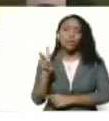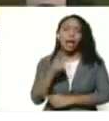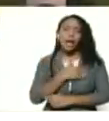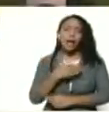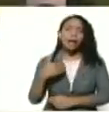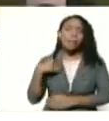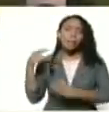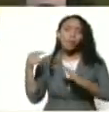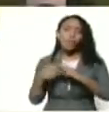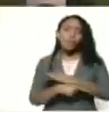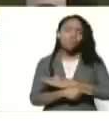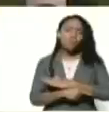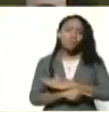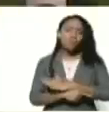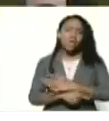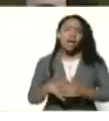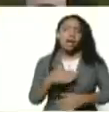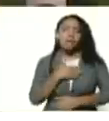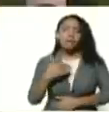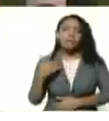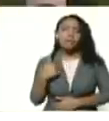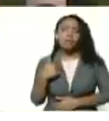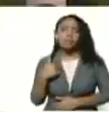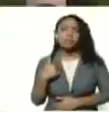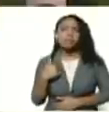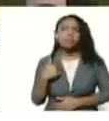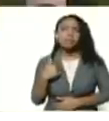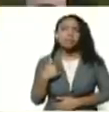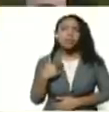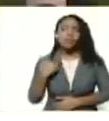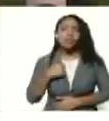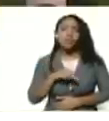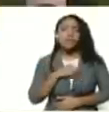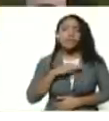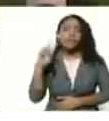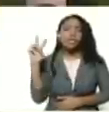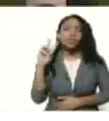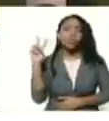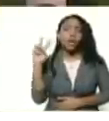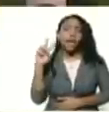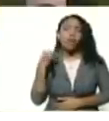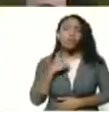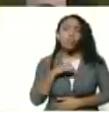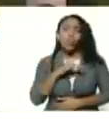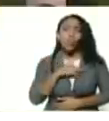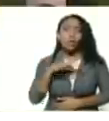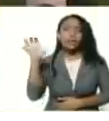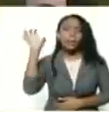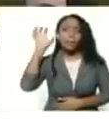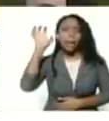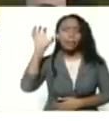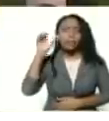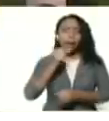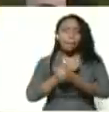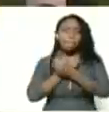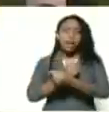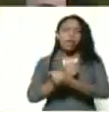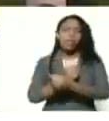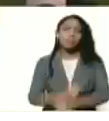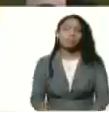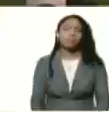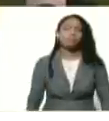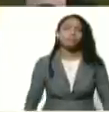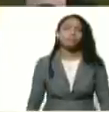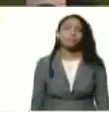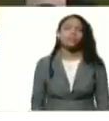quererla profundamente, a estimarla. Nuestra Venezuela, nuestra patria amada.